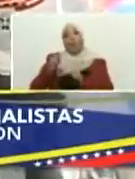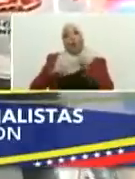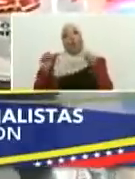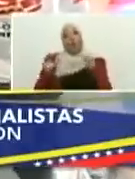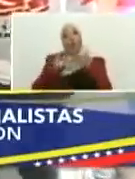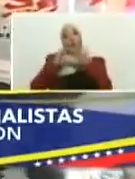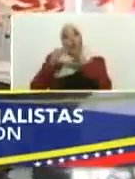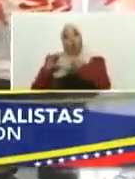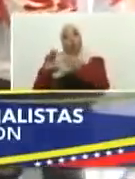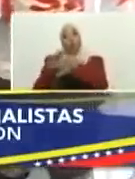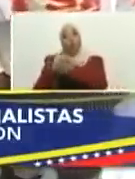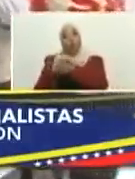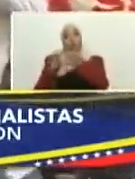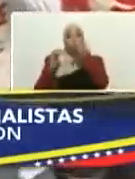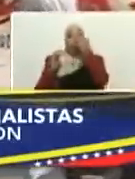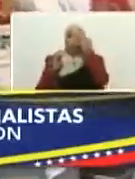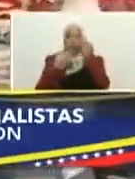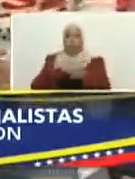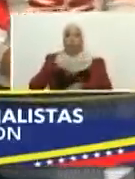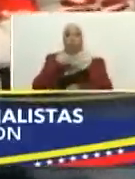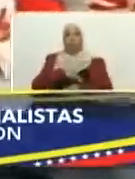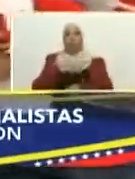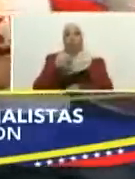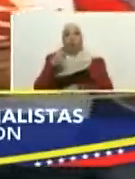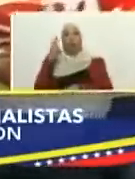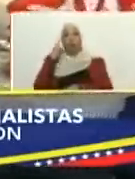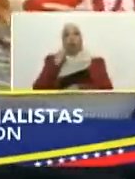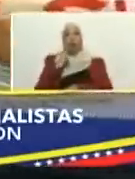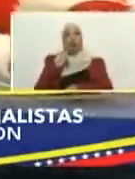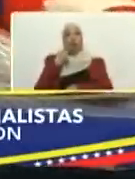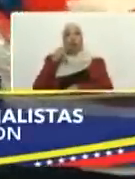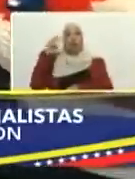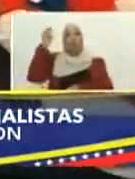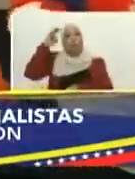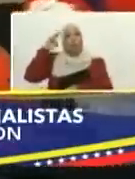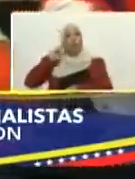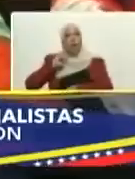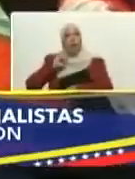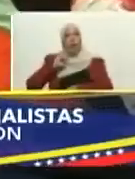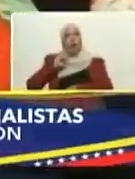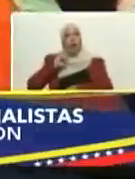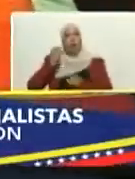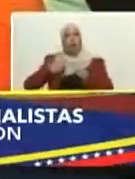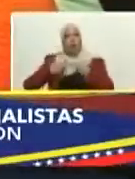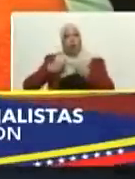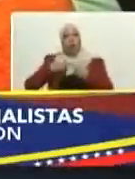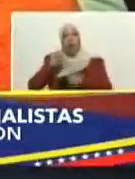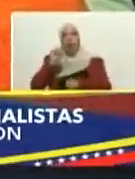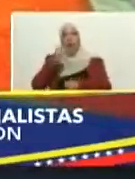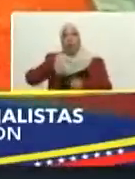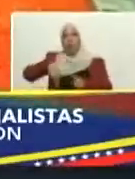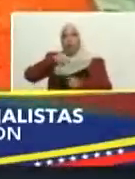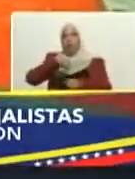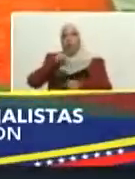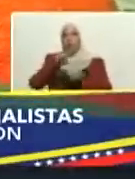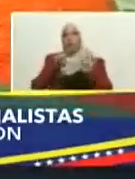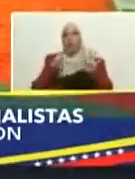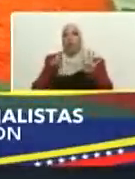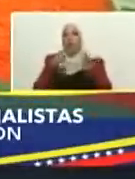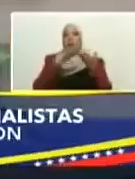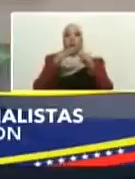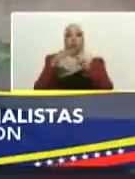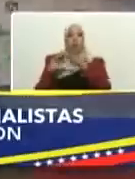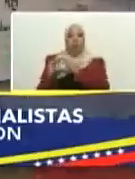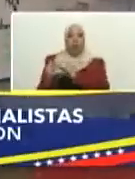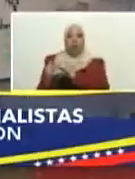colectiva, nuestra base de Misiones Simón Rodríguez, donde hace vida, punto y círculo, 6 consejos